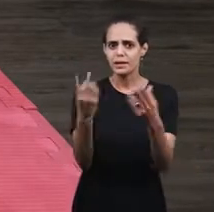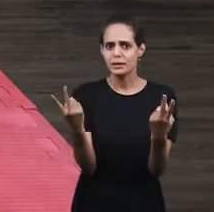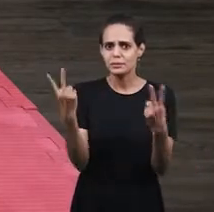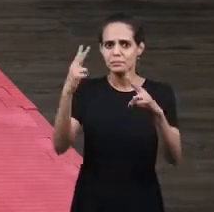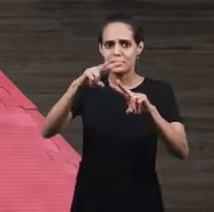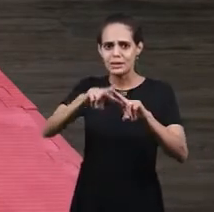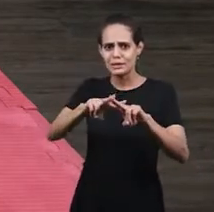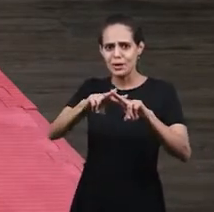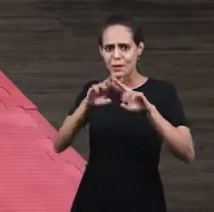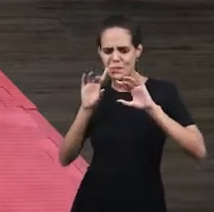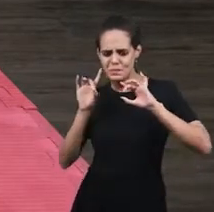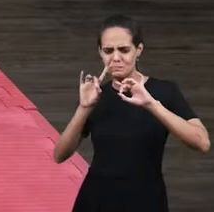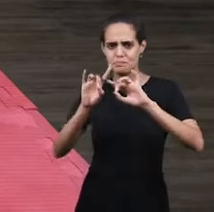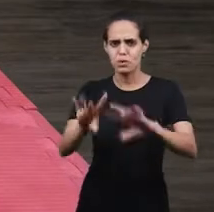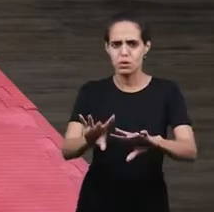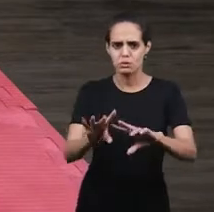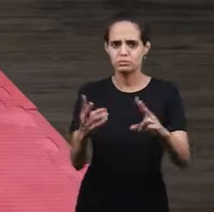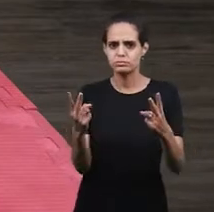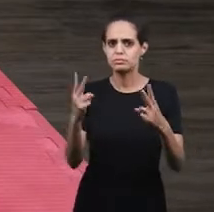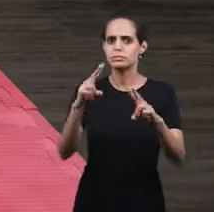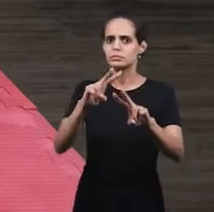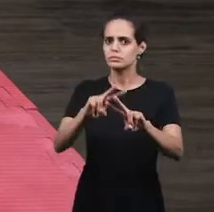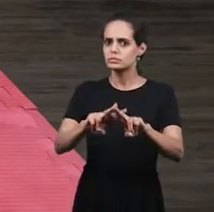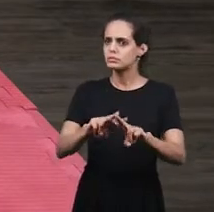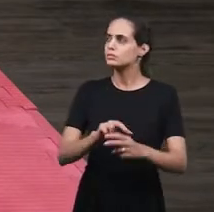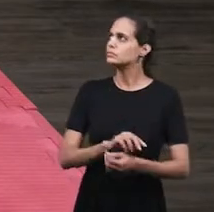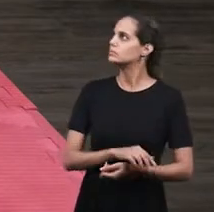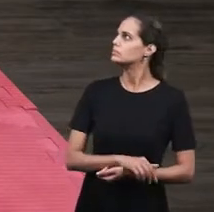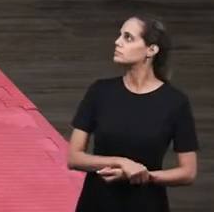la prisión.